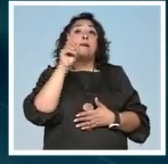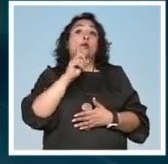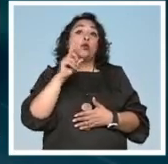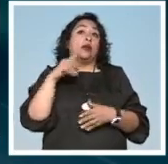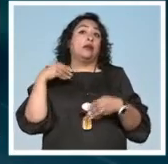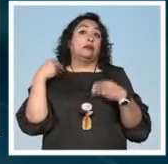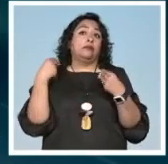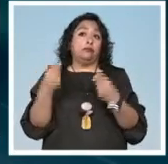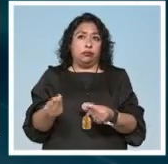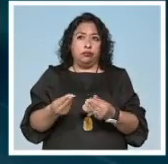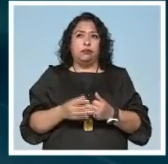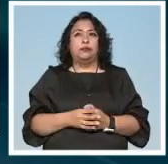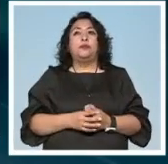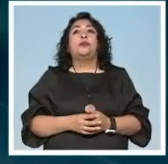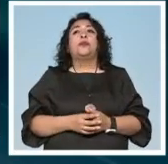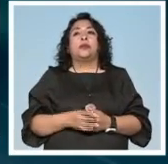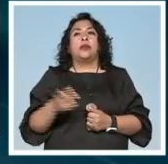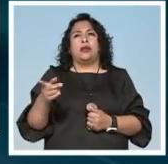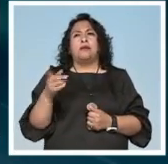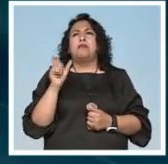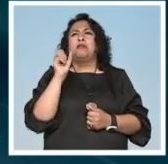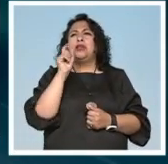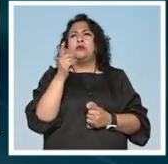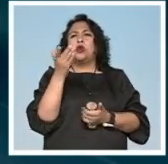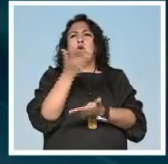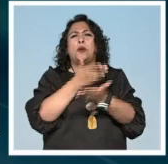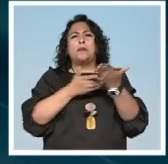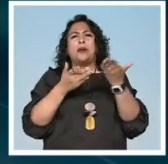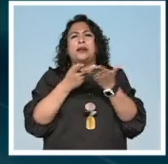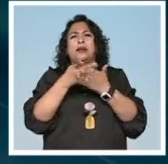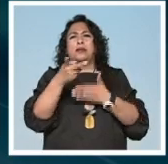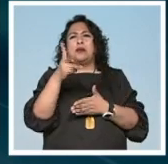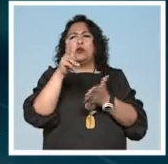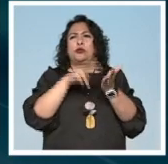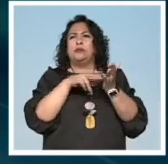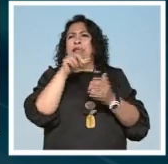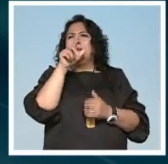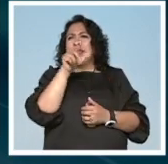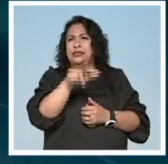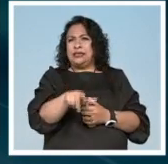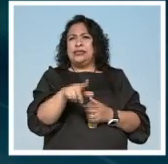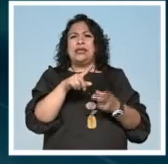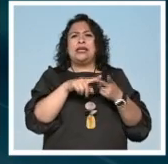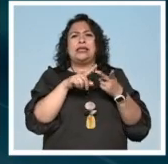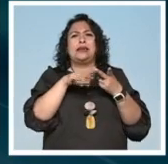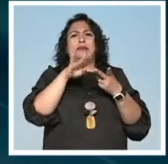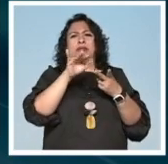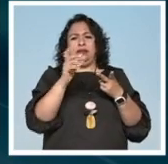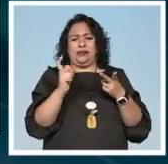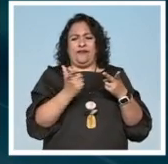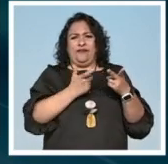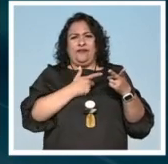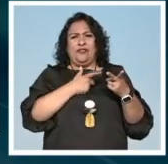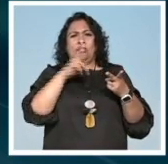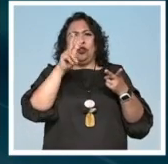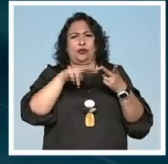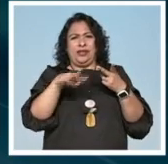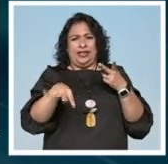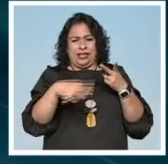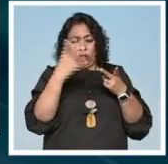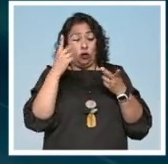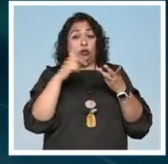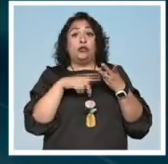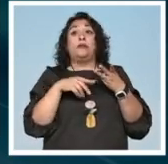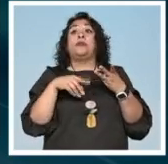mujeres. Boisson compartió el premio Shaw en 2017. Mirza Kani ganó la medalla Fields en 2014